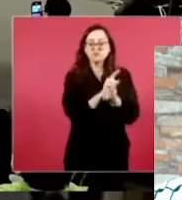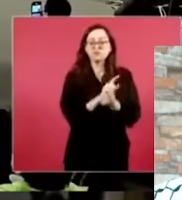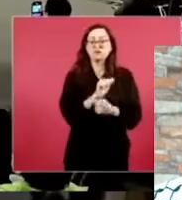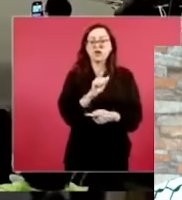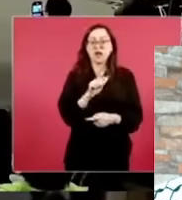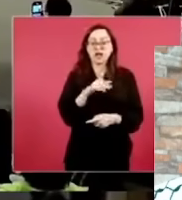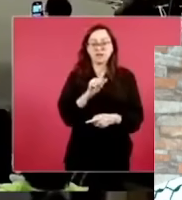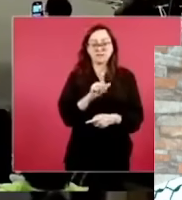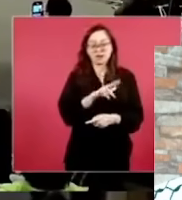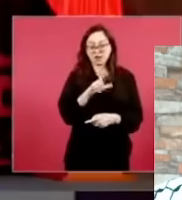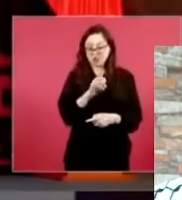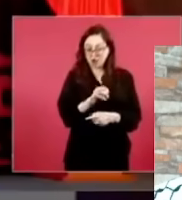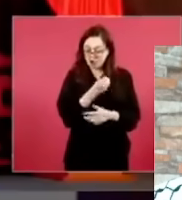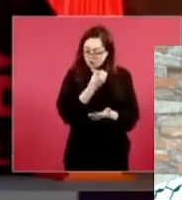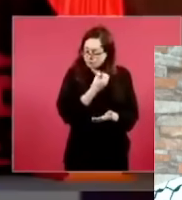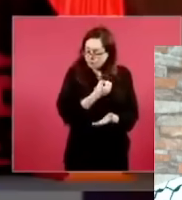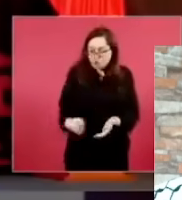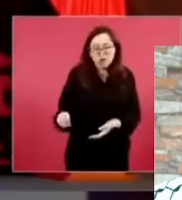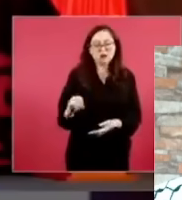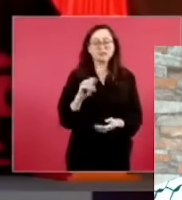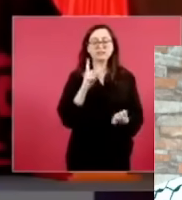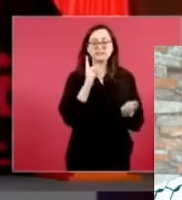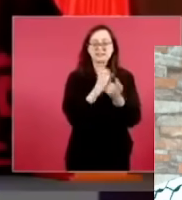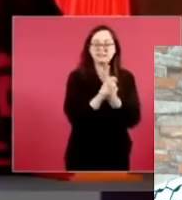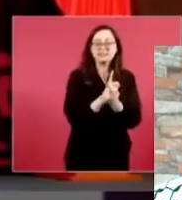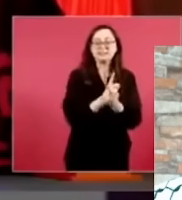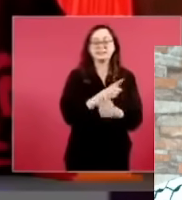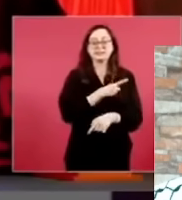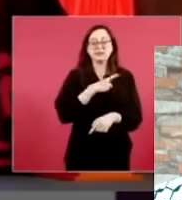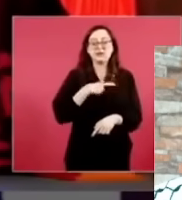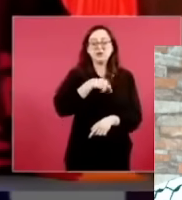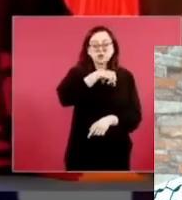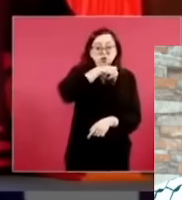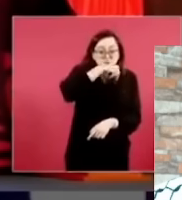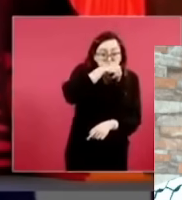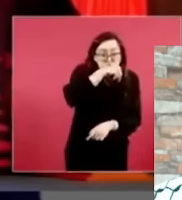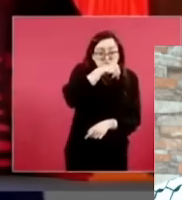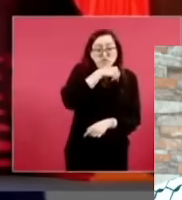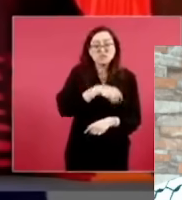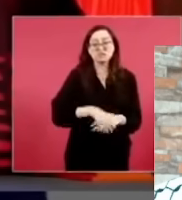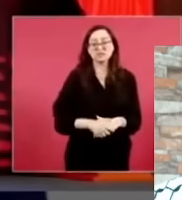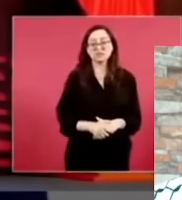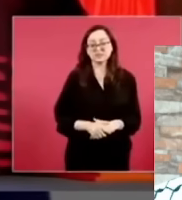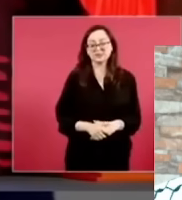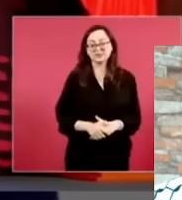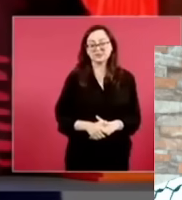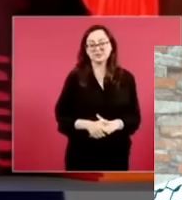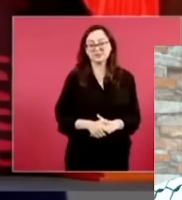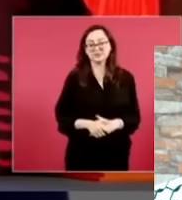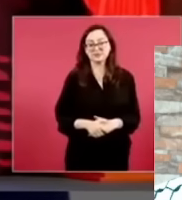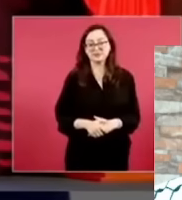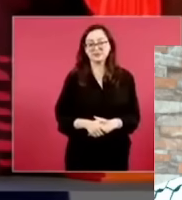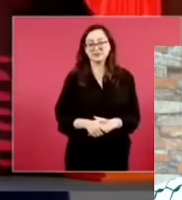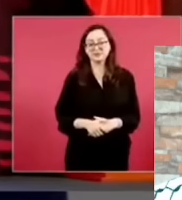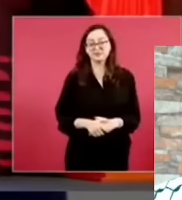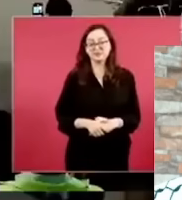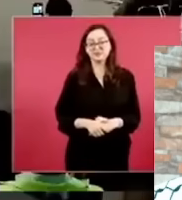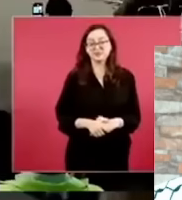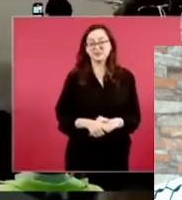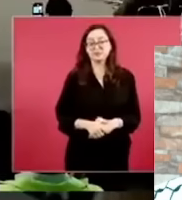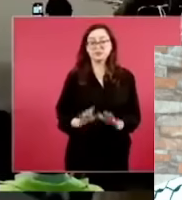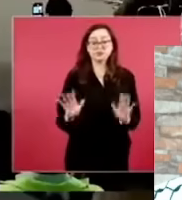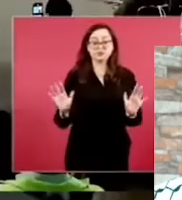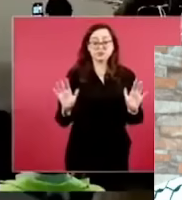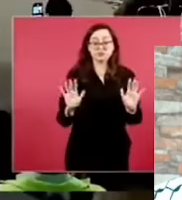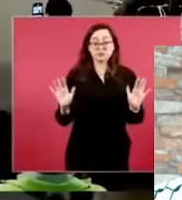tien que ir ahí al besamanos con al magro ahí ah no pero yo no hablo no no